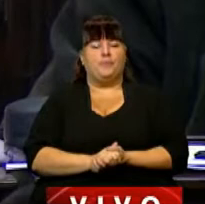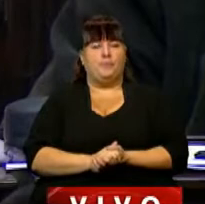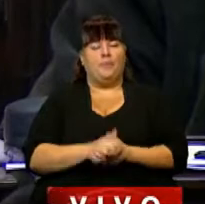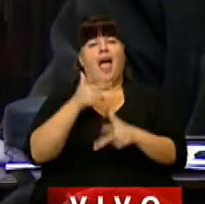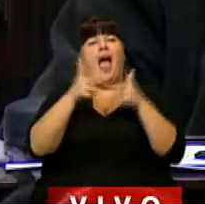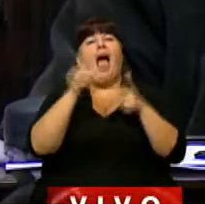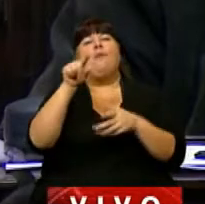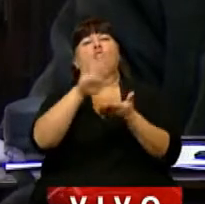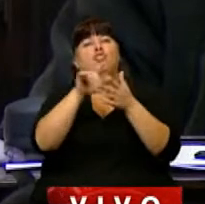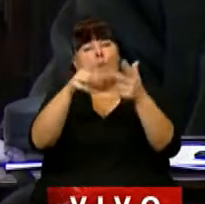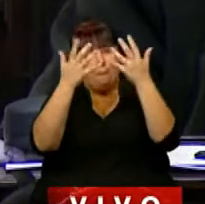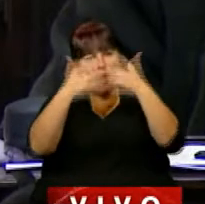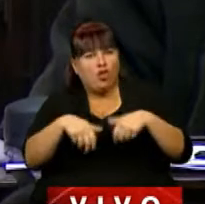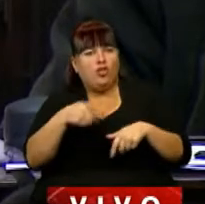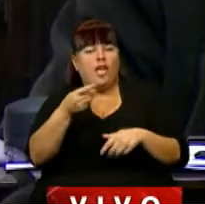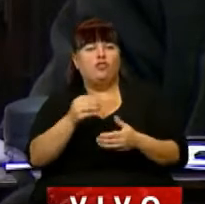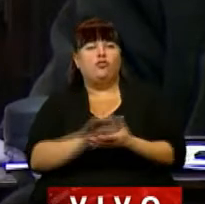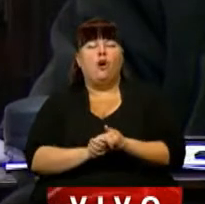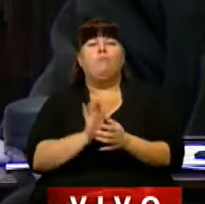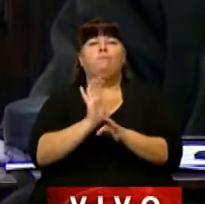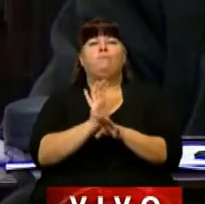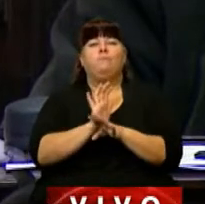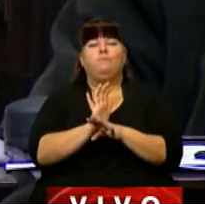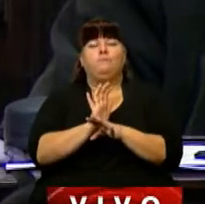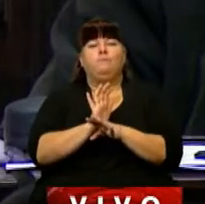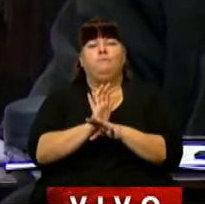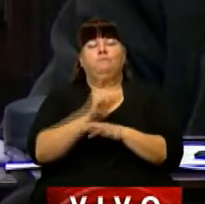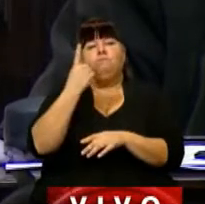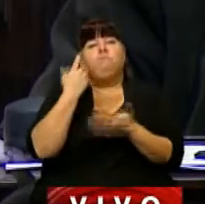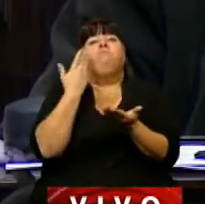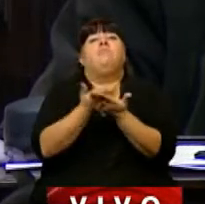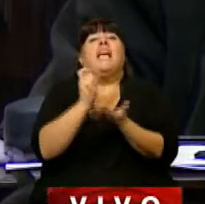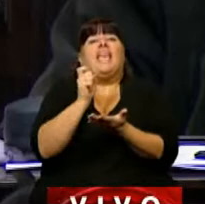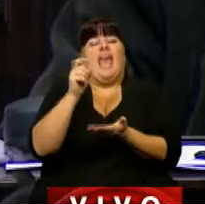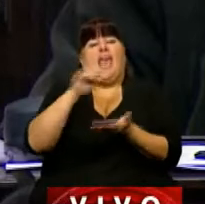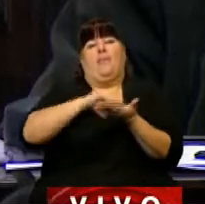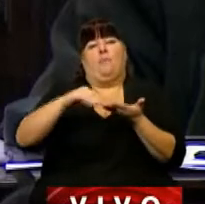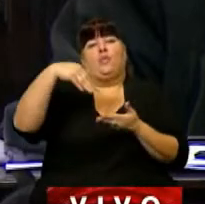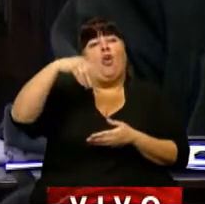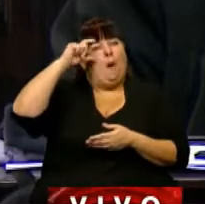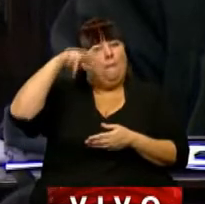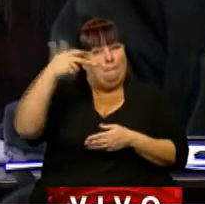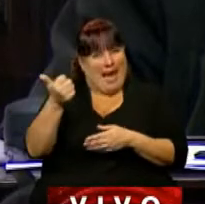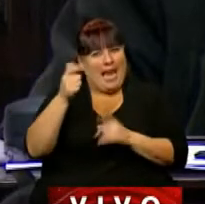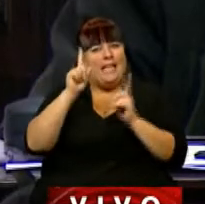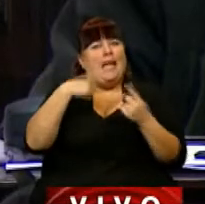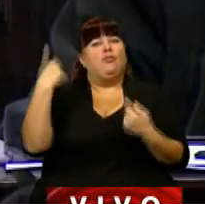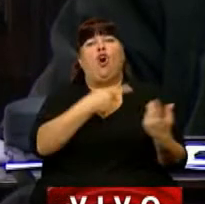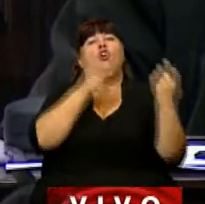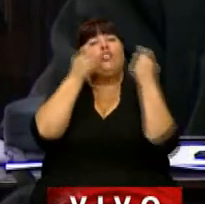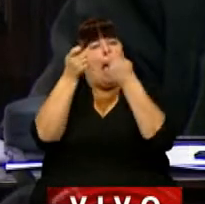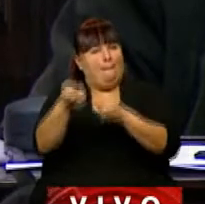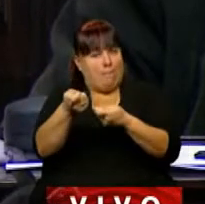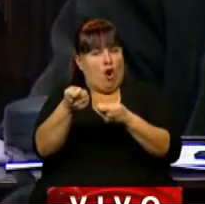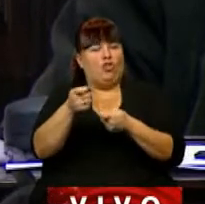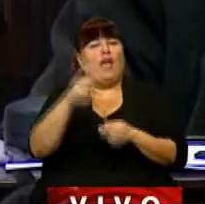un poco de este proyecto, básicamente el que encabezó el diputado Gustavo Mena, pero que acompañamos